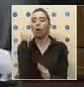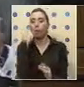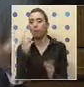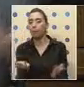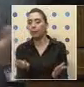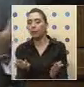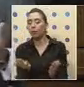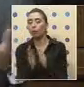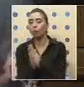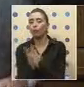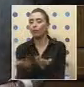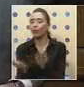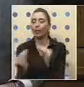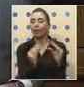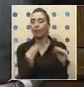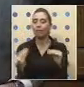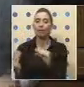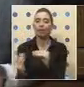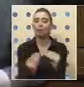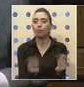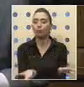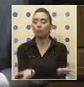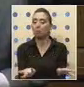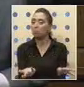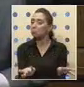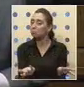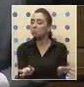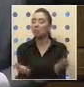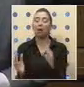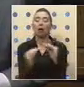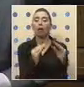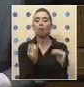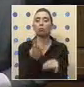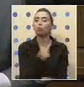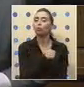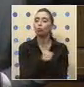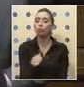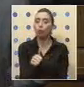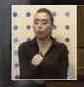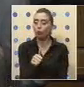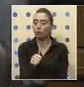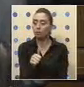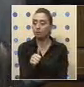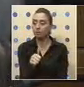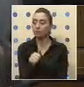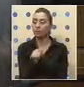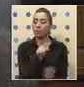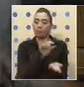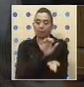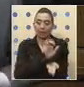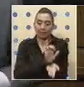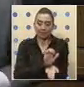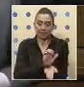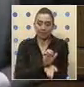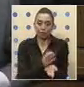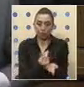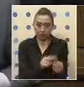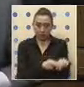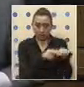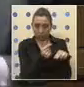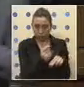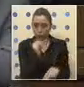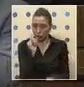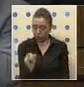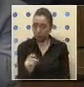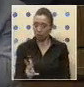Pero por favor, ¿de qué estamos hablando? Estamos hablando única y exclusivamente de que el Estado requiere de recursos. Sí,